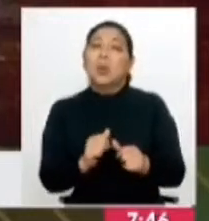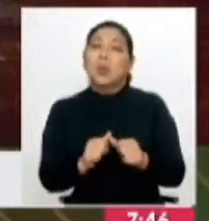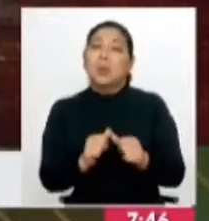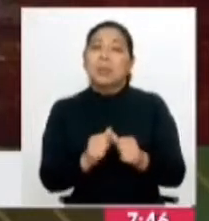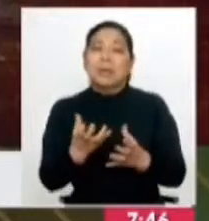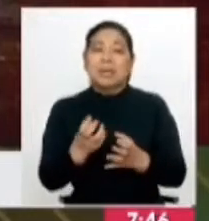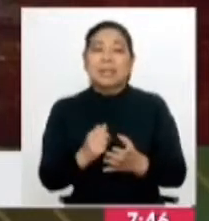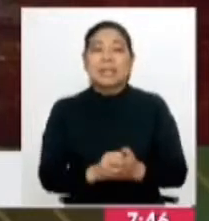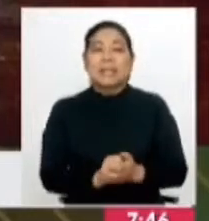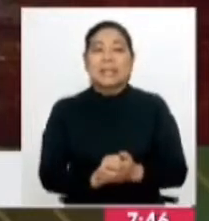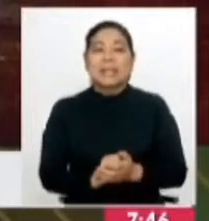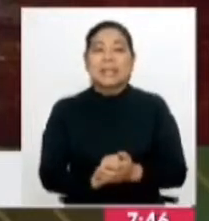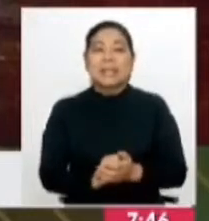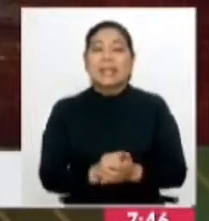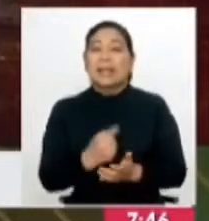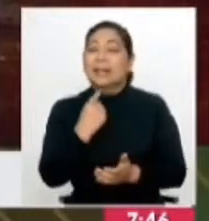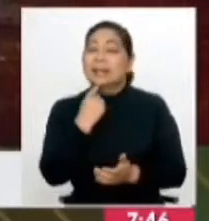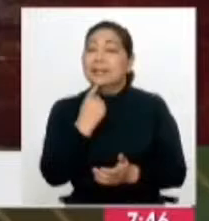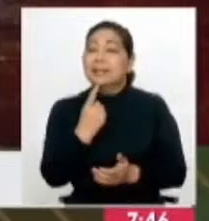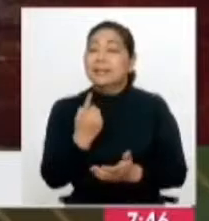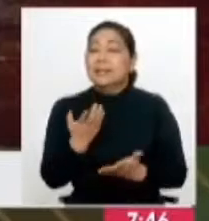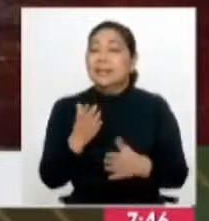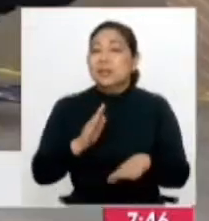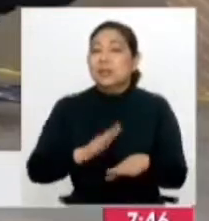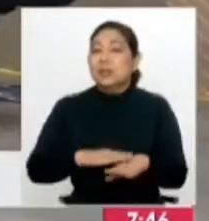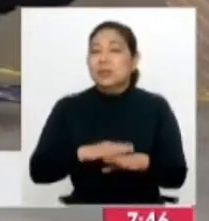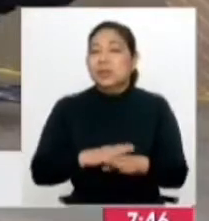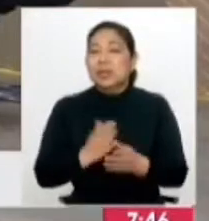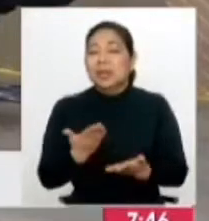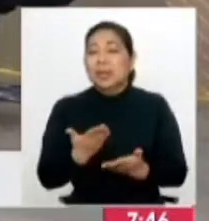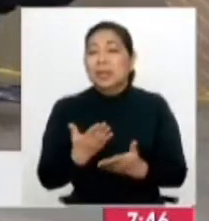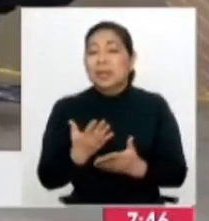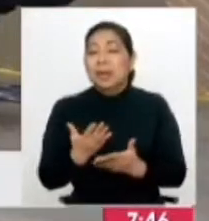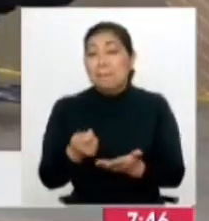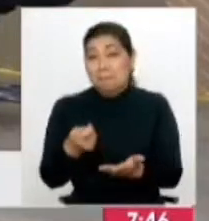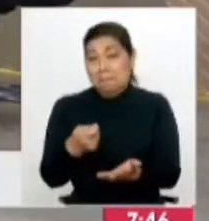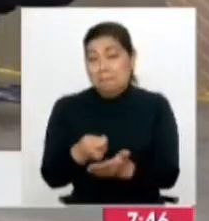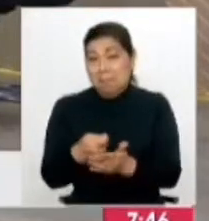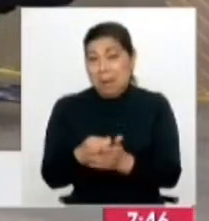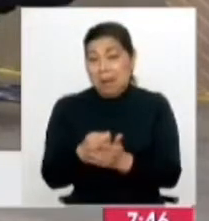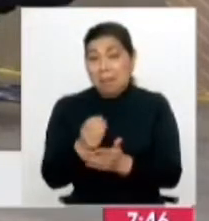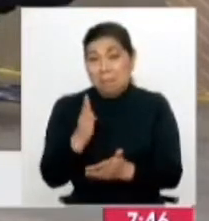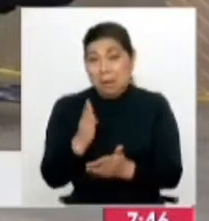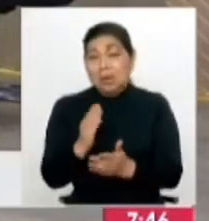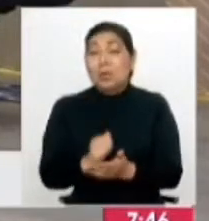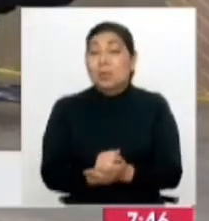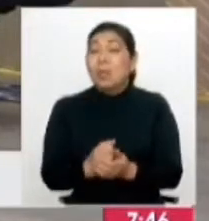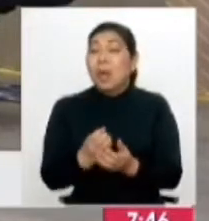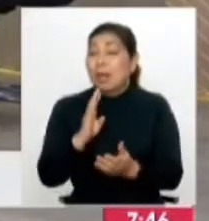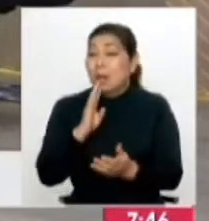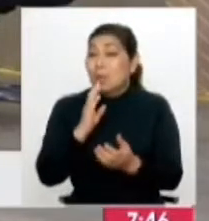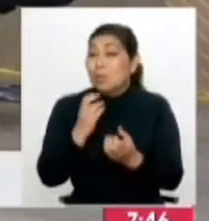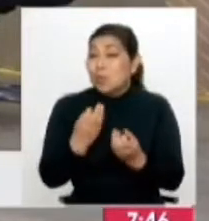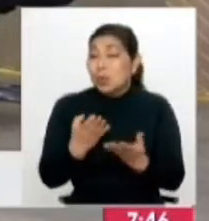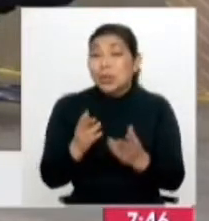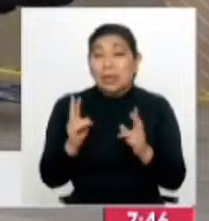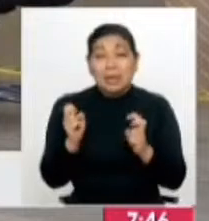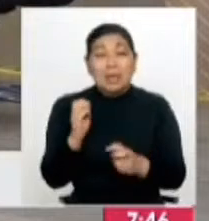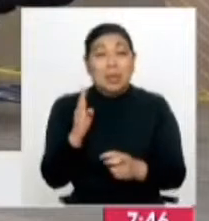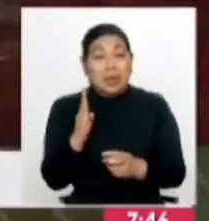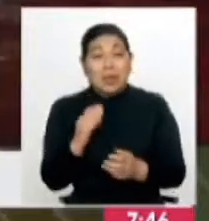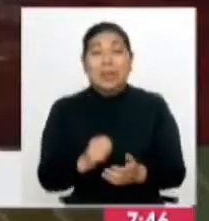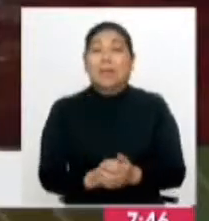Nicolás, que sí me gustaría comentarte respecto. Tú hablabas de la salud financiera del banco y últimamente se ha hablado mucho del tema